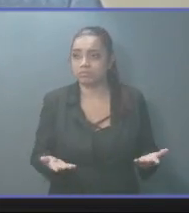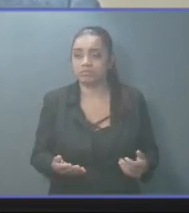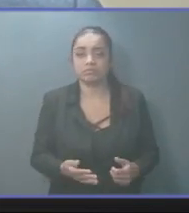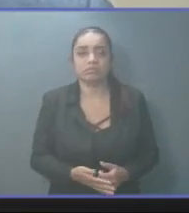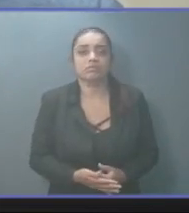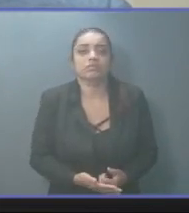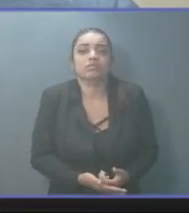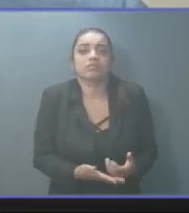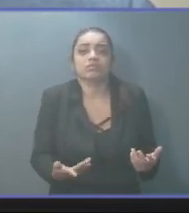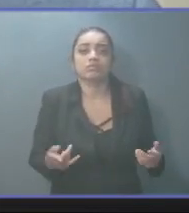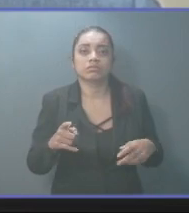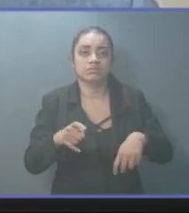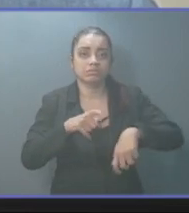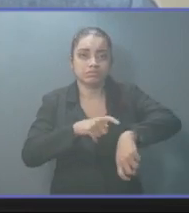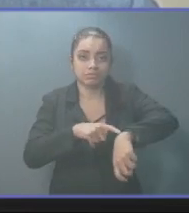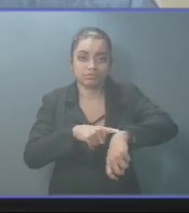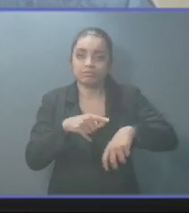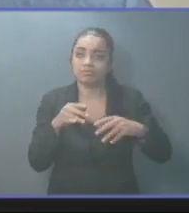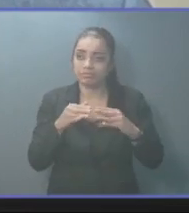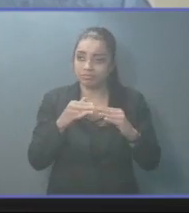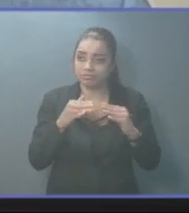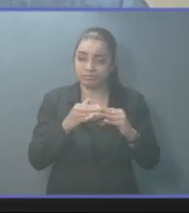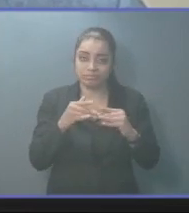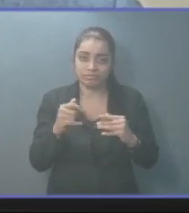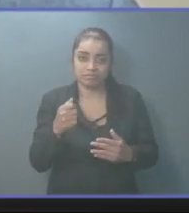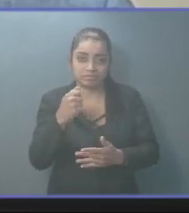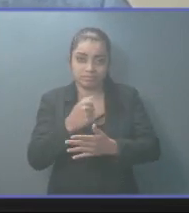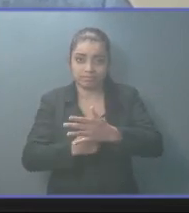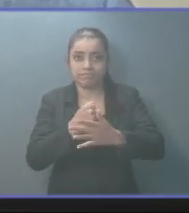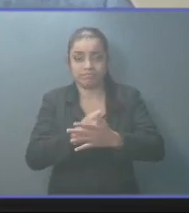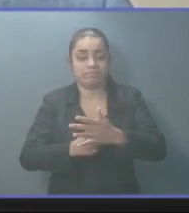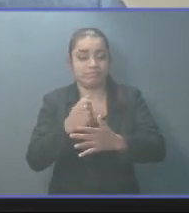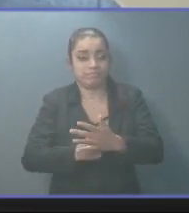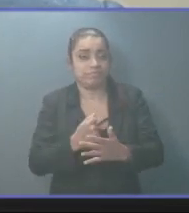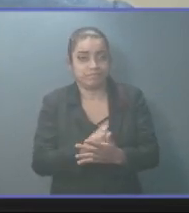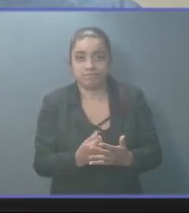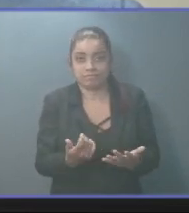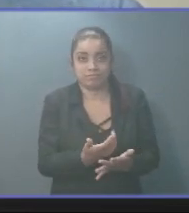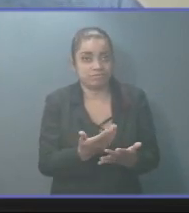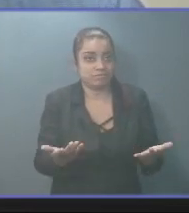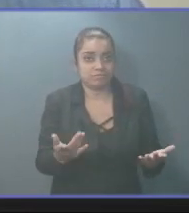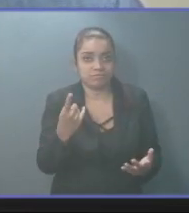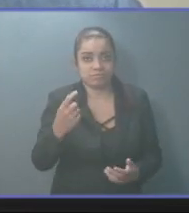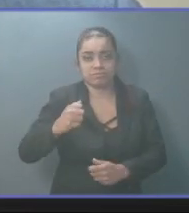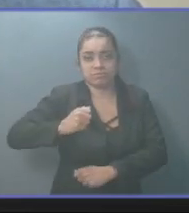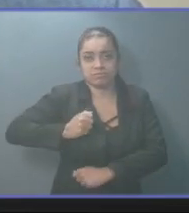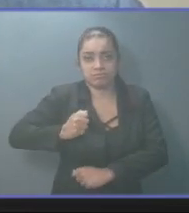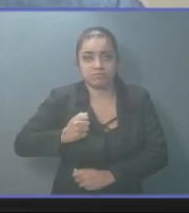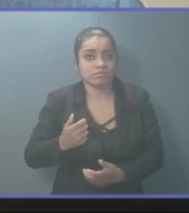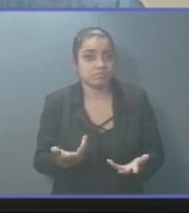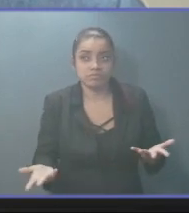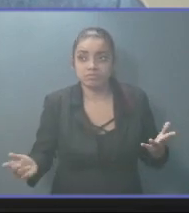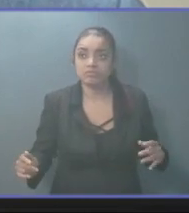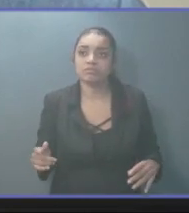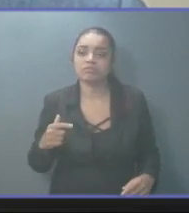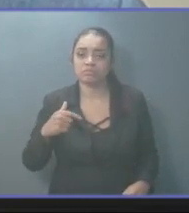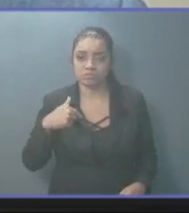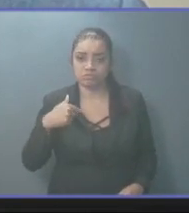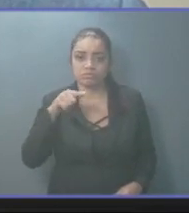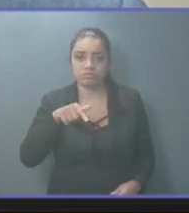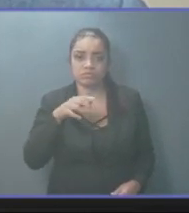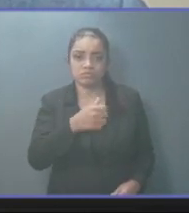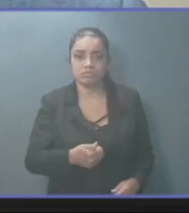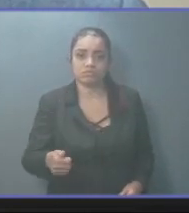y en el tiempo también me tocó luchar contra los militares yo fui parte de la